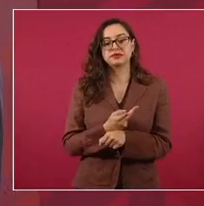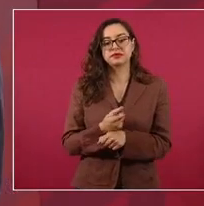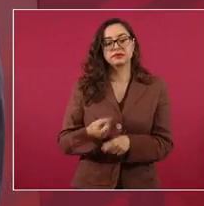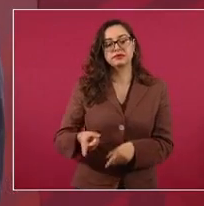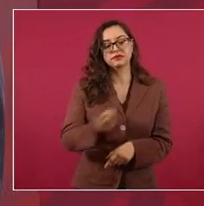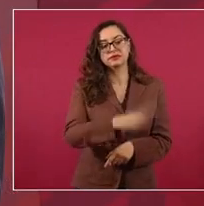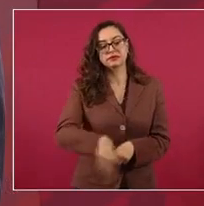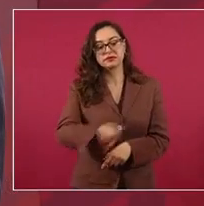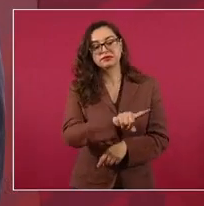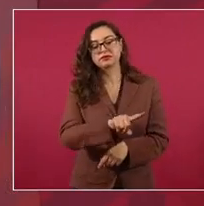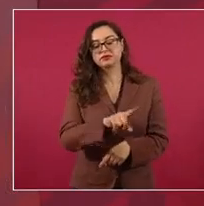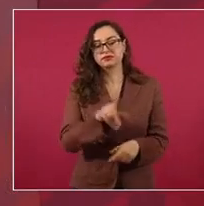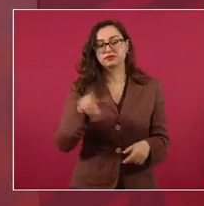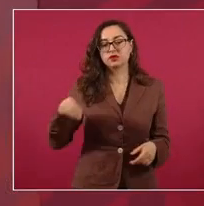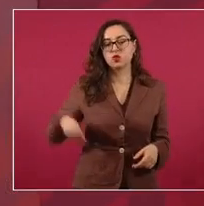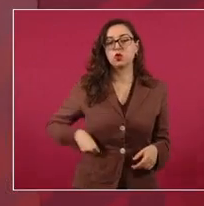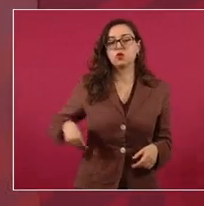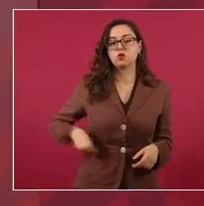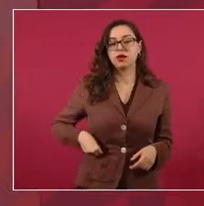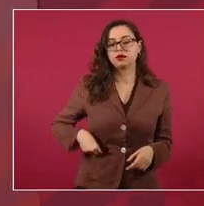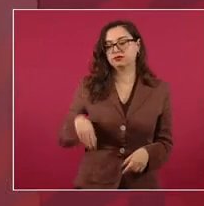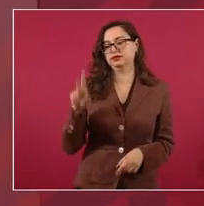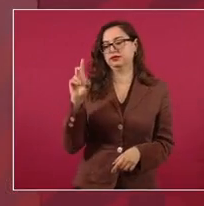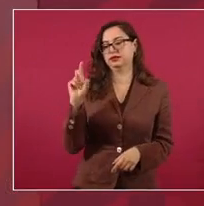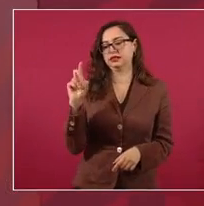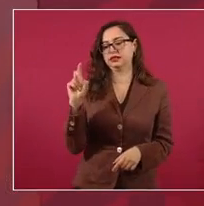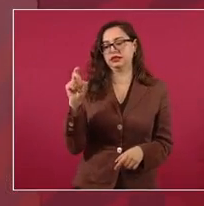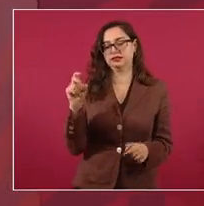involucrados y